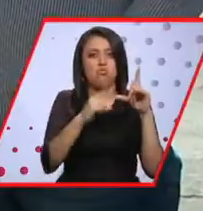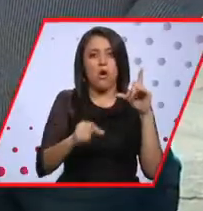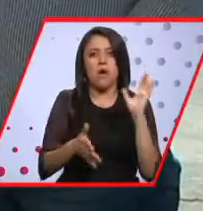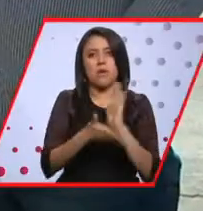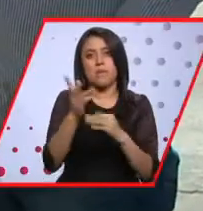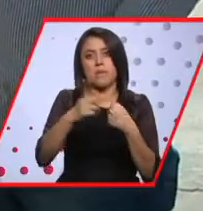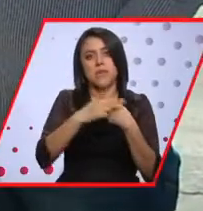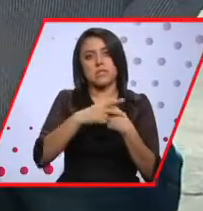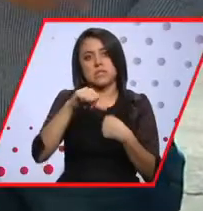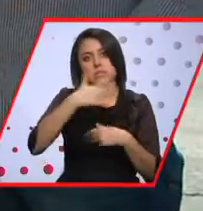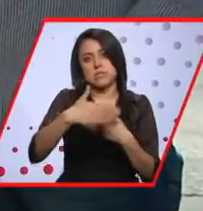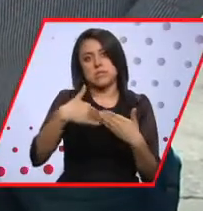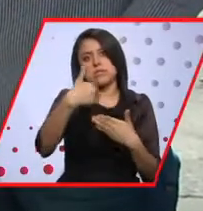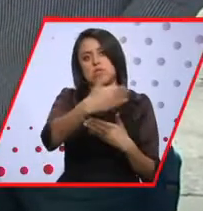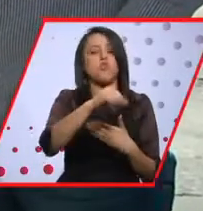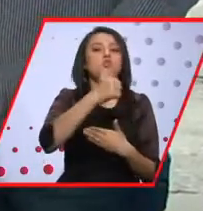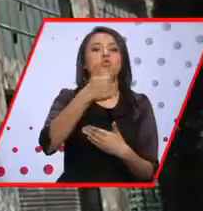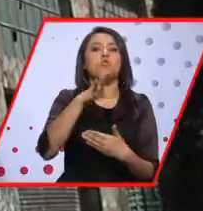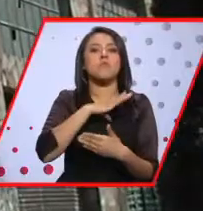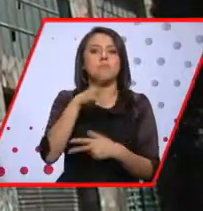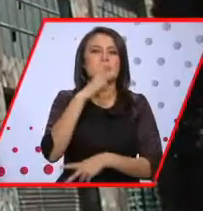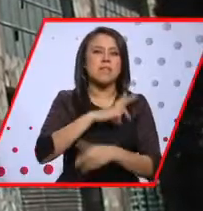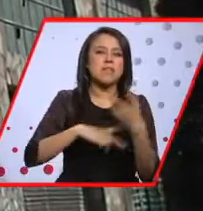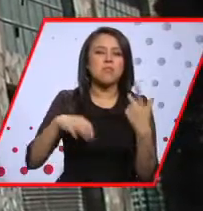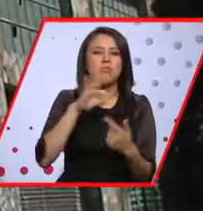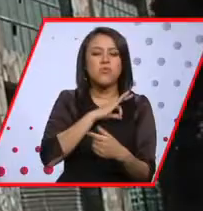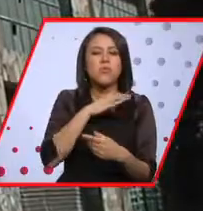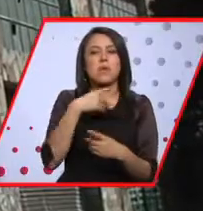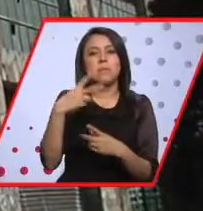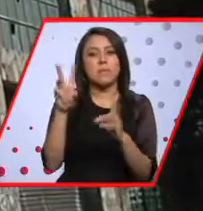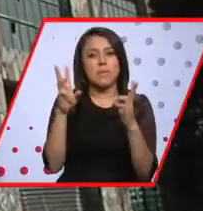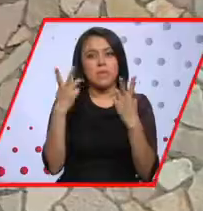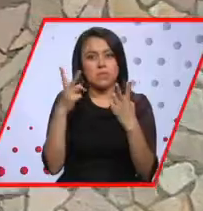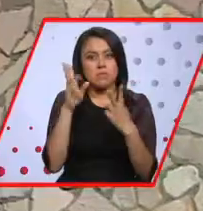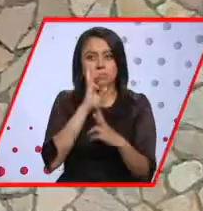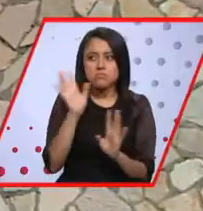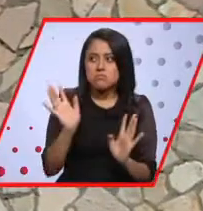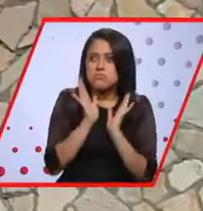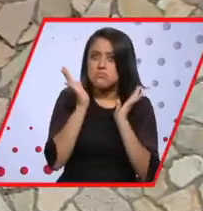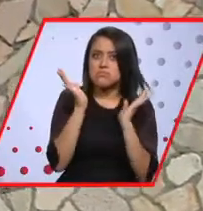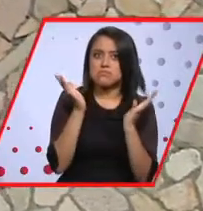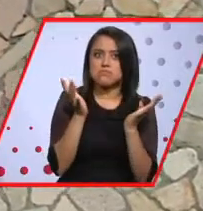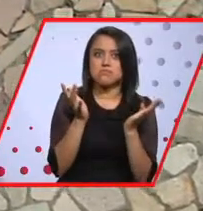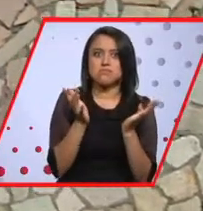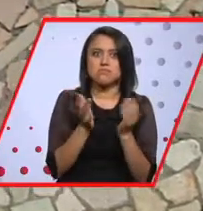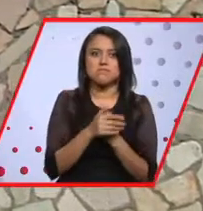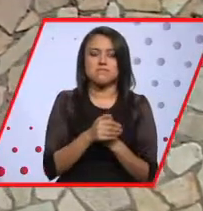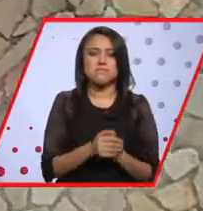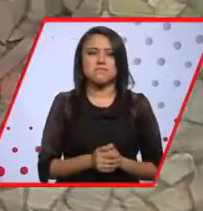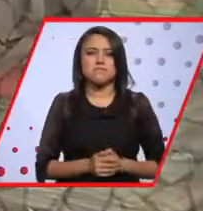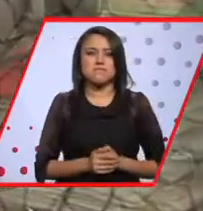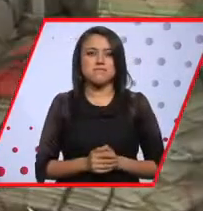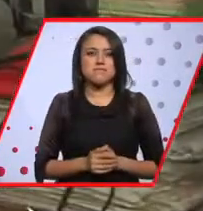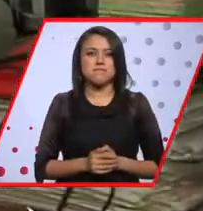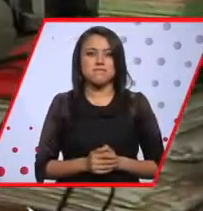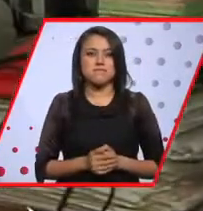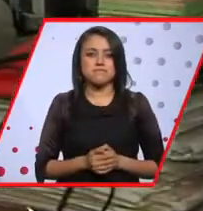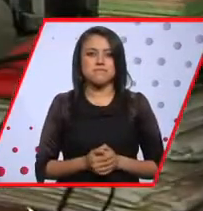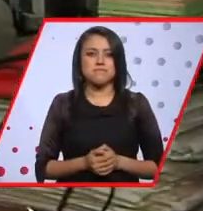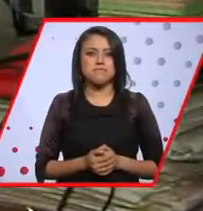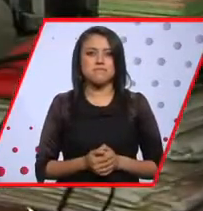Ciudad de México, van a la bodega para recuperarla y ponerla a la venta, pero se llevaron una sorpresa. Al momento de estar